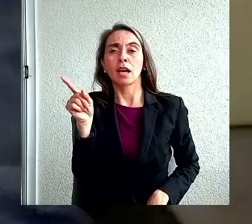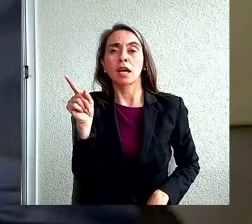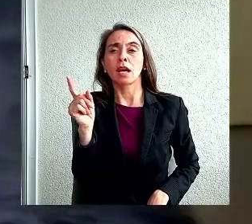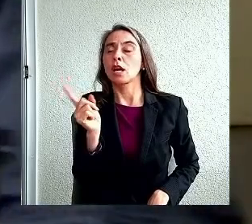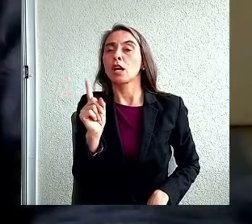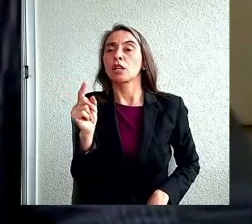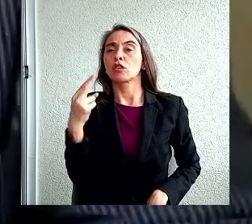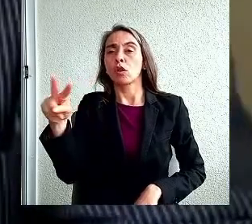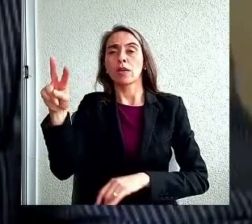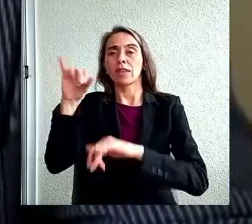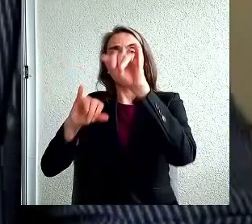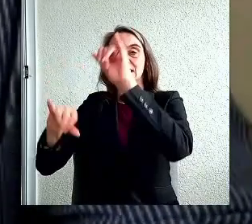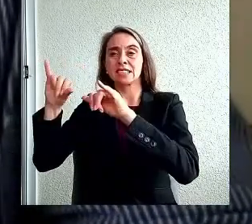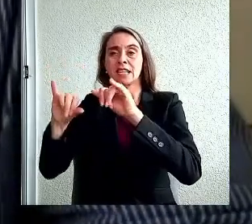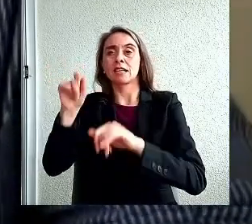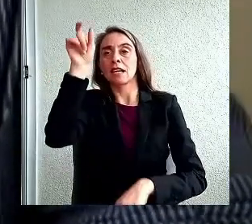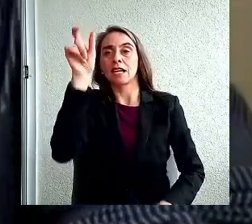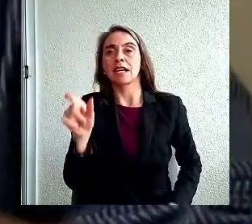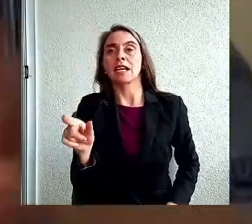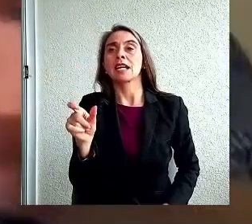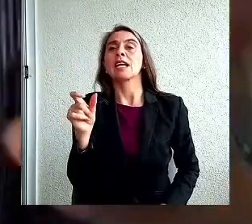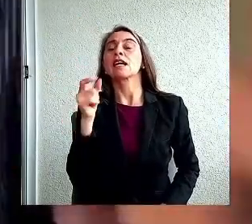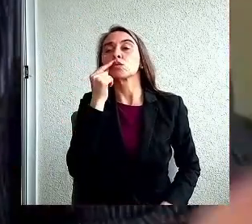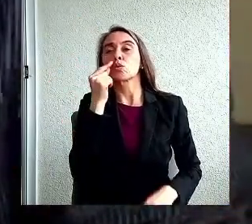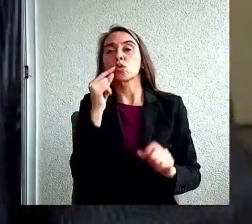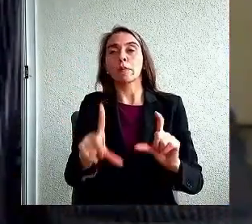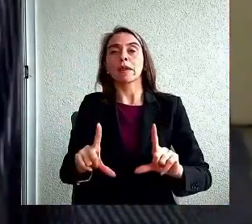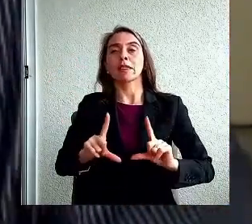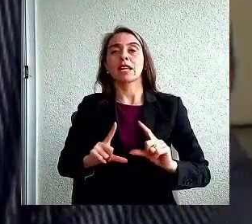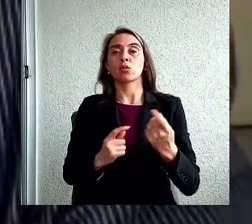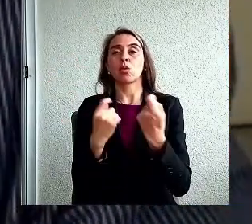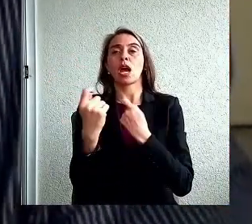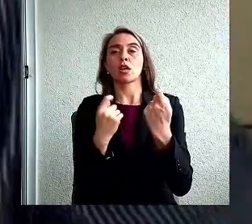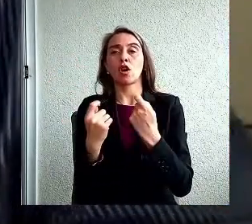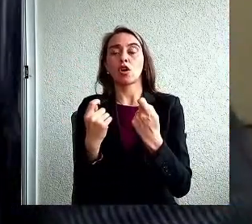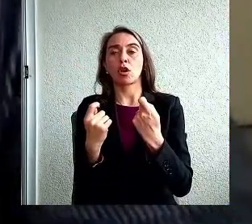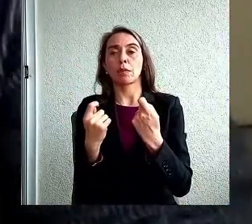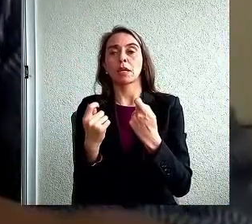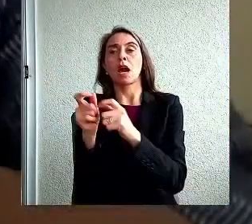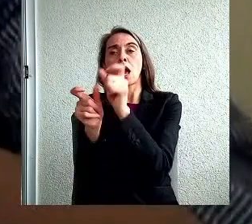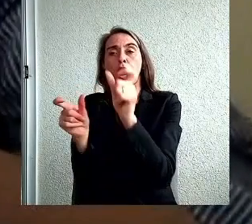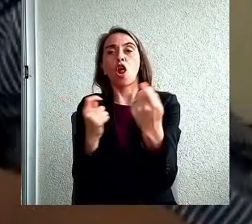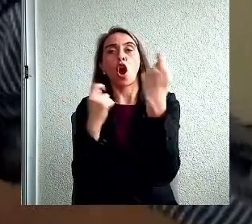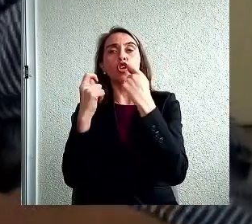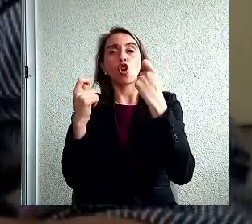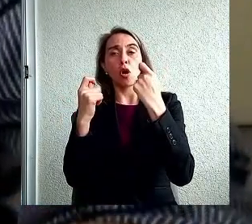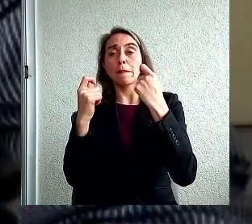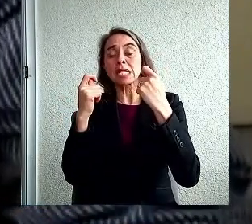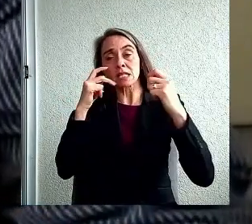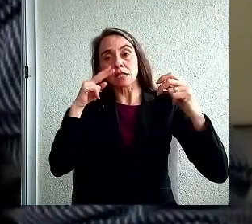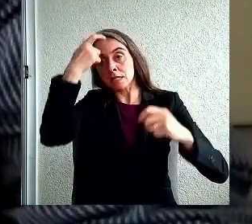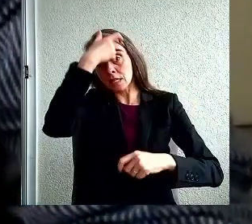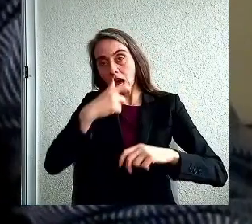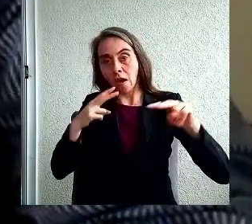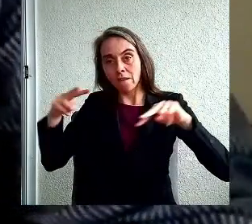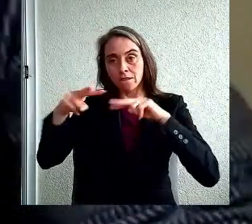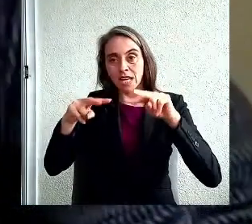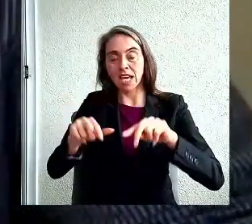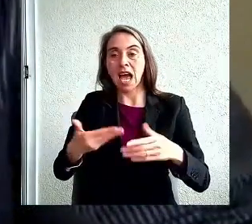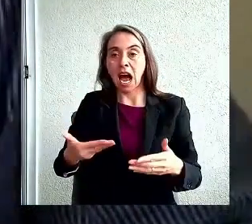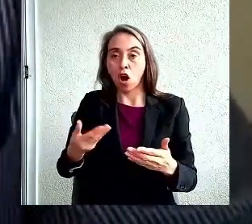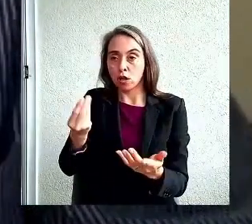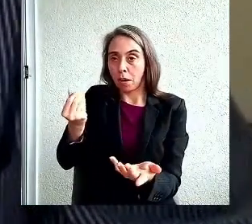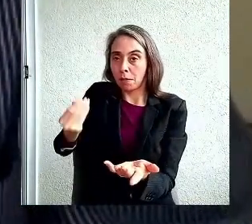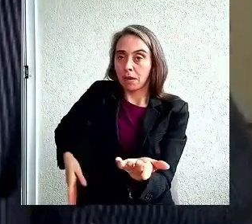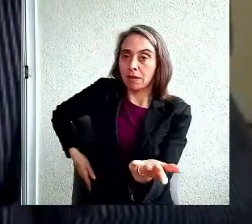mundo de la economía. Y se está dando cuenta el mundo de la economía que cuando tú inviertes ahora en un proceso que tiene